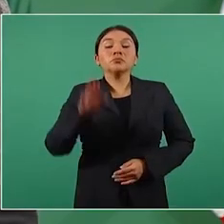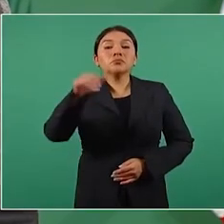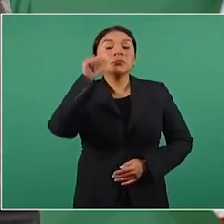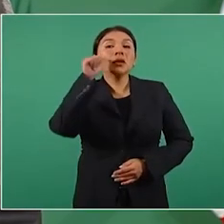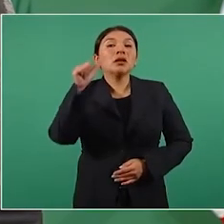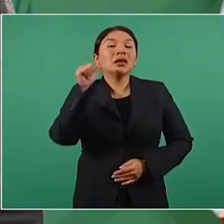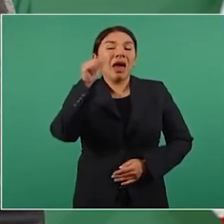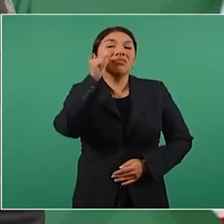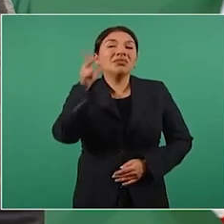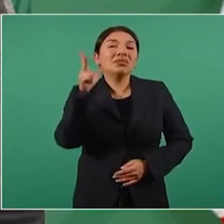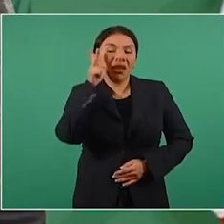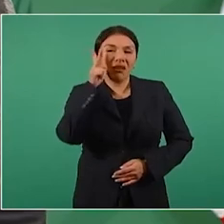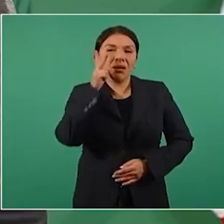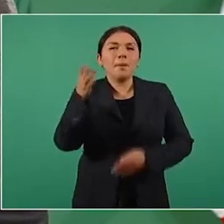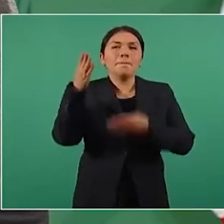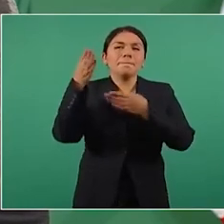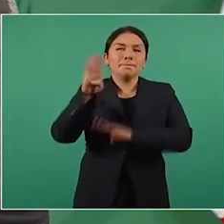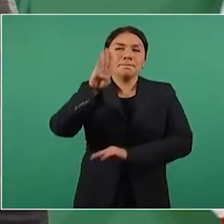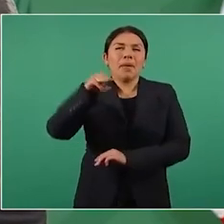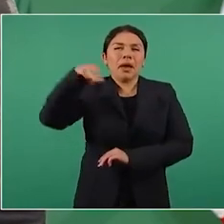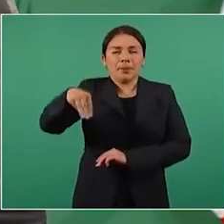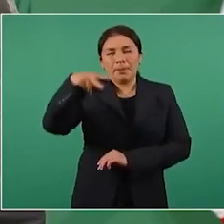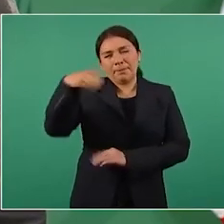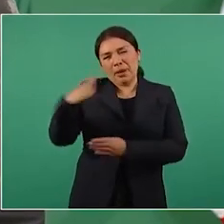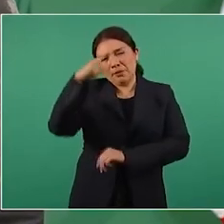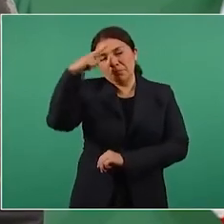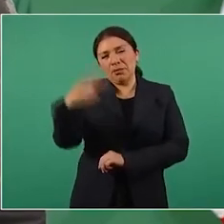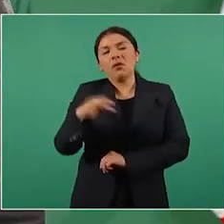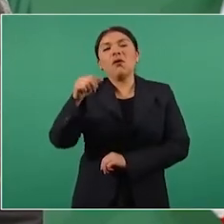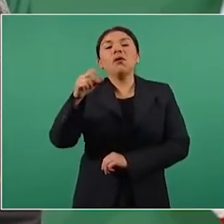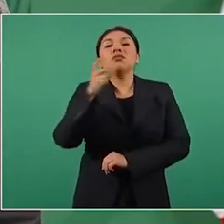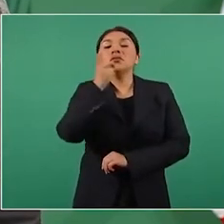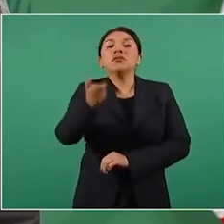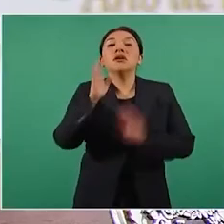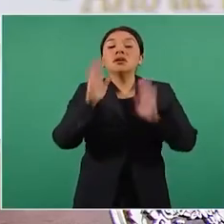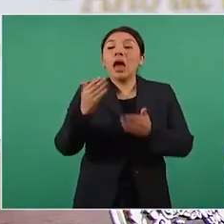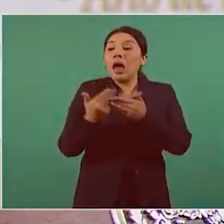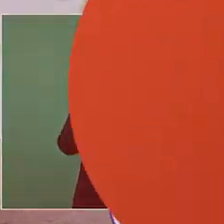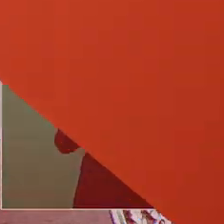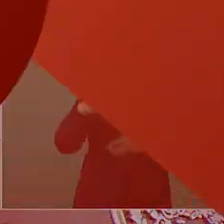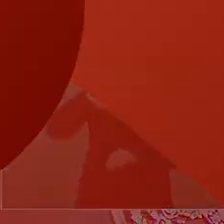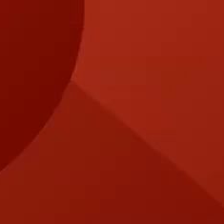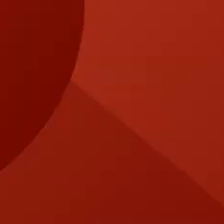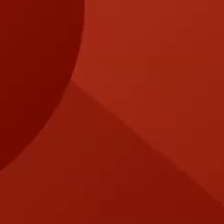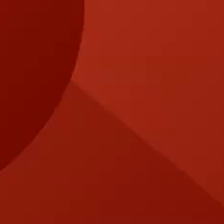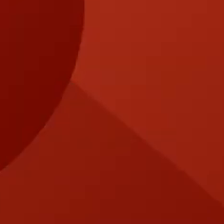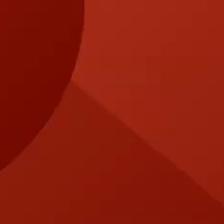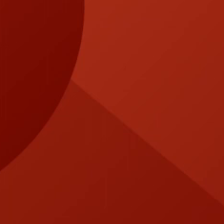4.500 millones de dólares de remesas, récord.